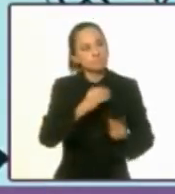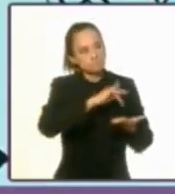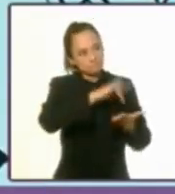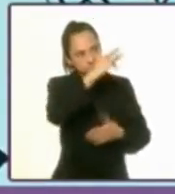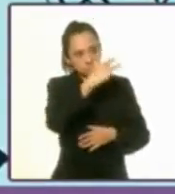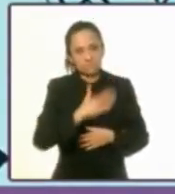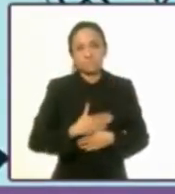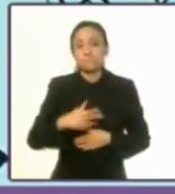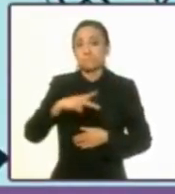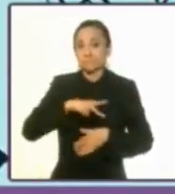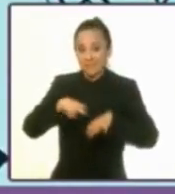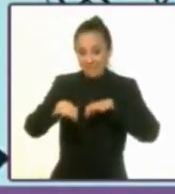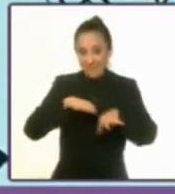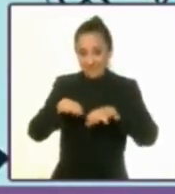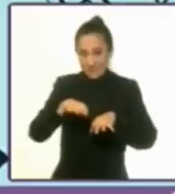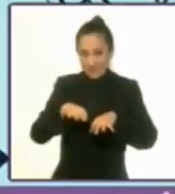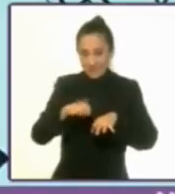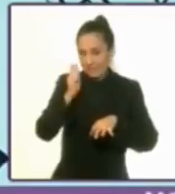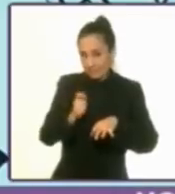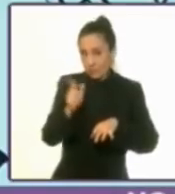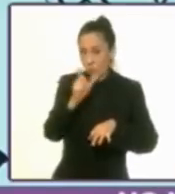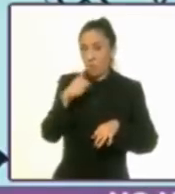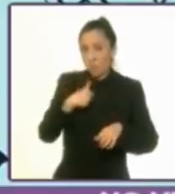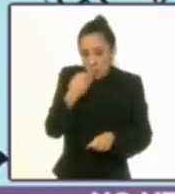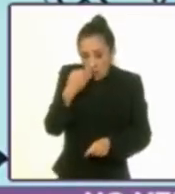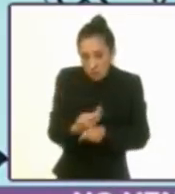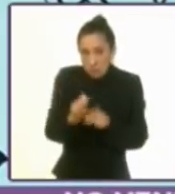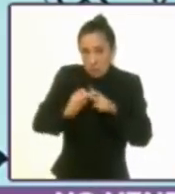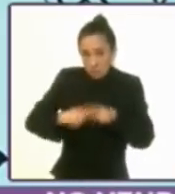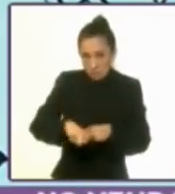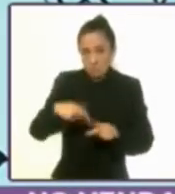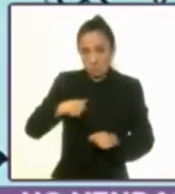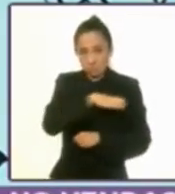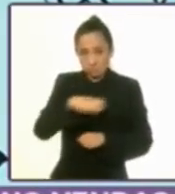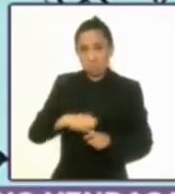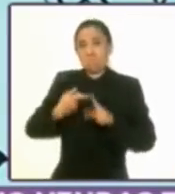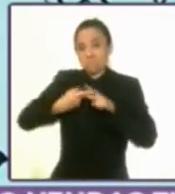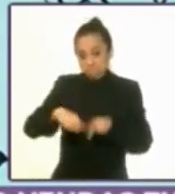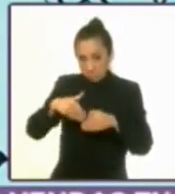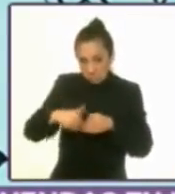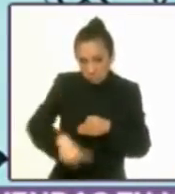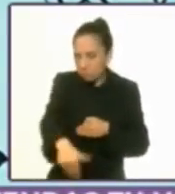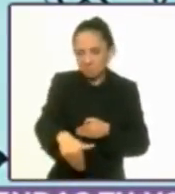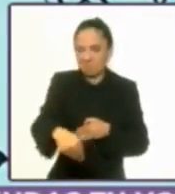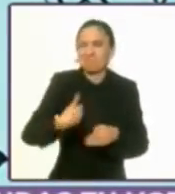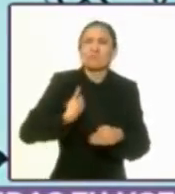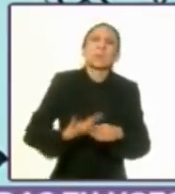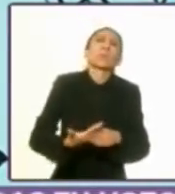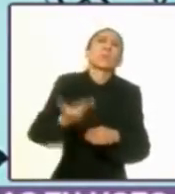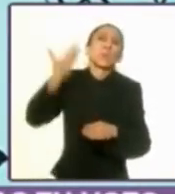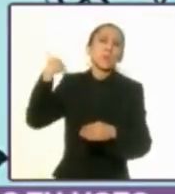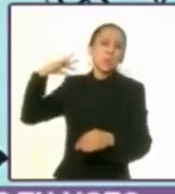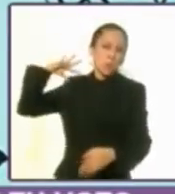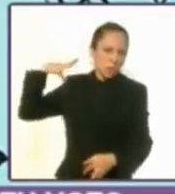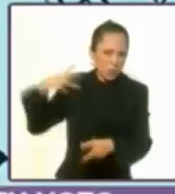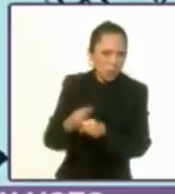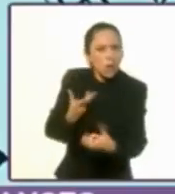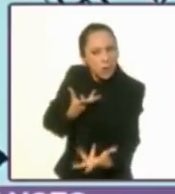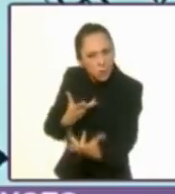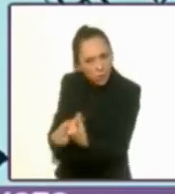trabajo por esta ciudad no inicia a partir de esa candidatura yo tengo un plan maestro de ciudad diseñado con los mejores especialistas